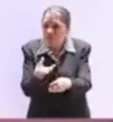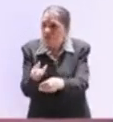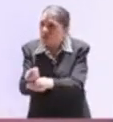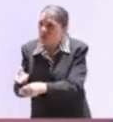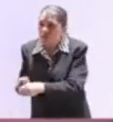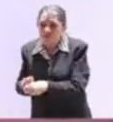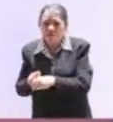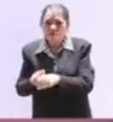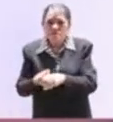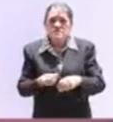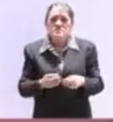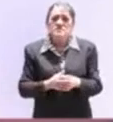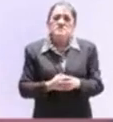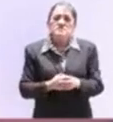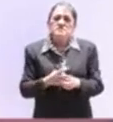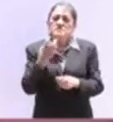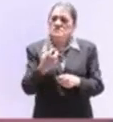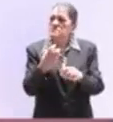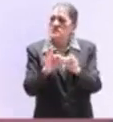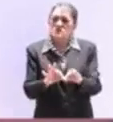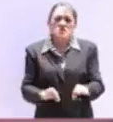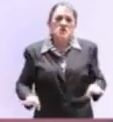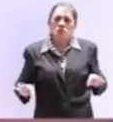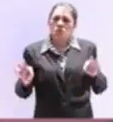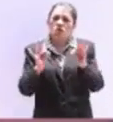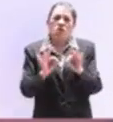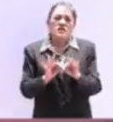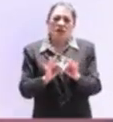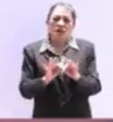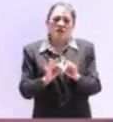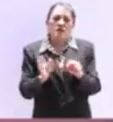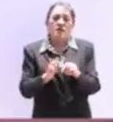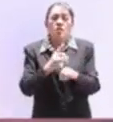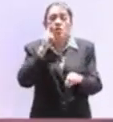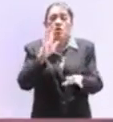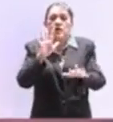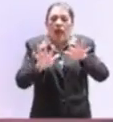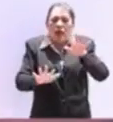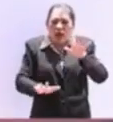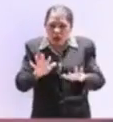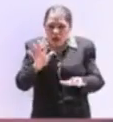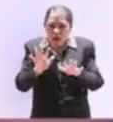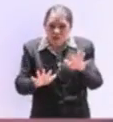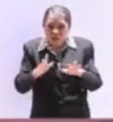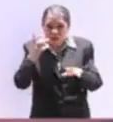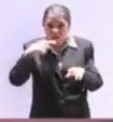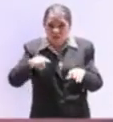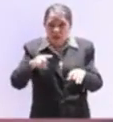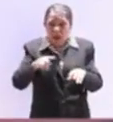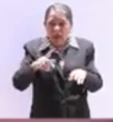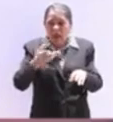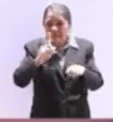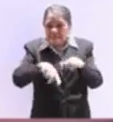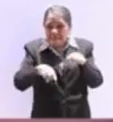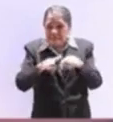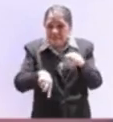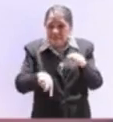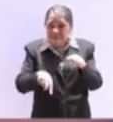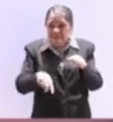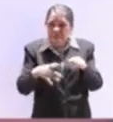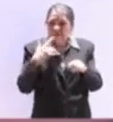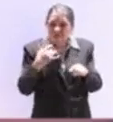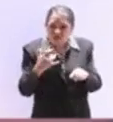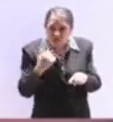prioritaria. Esto es muy importante porque a veces para combatir la carencia, insisto, del